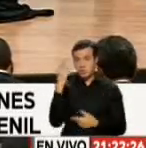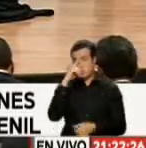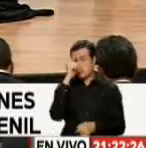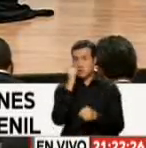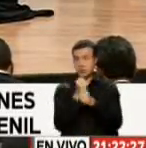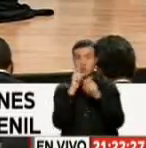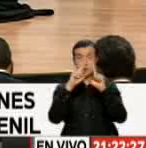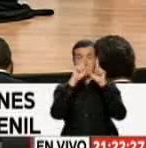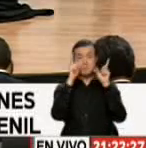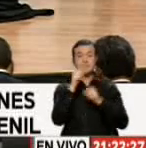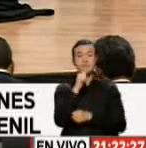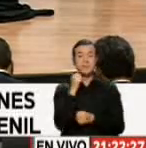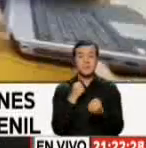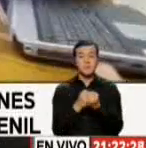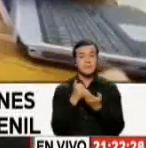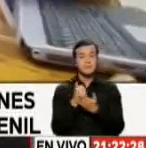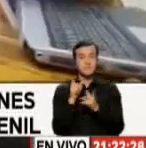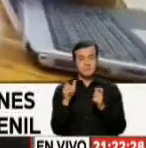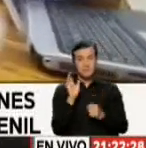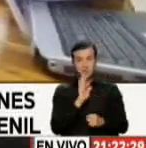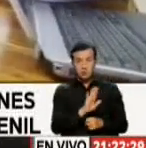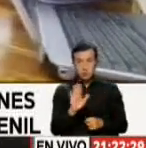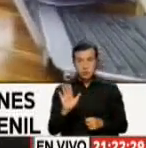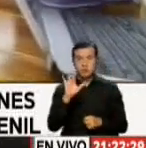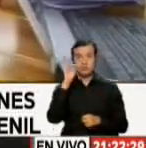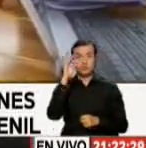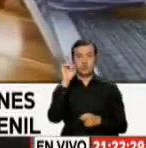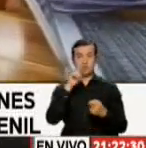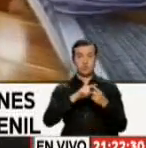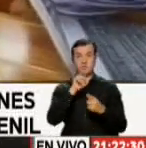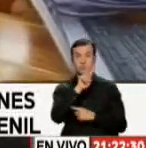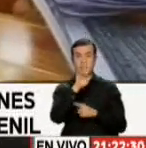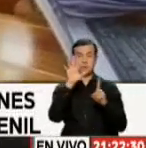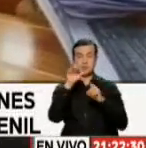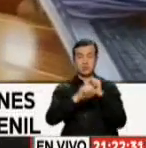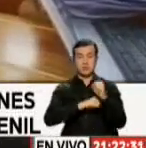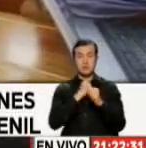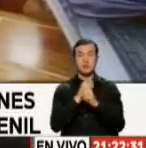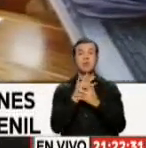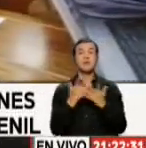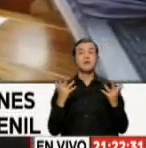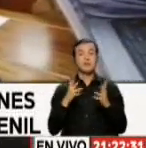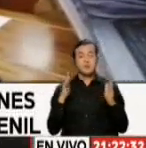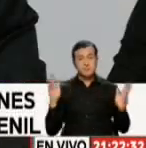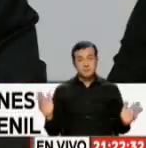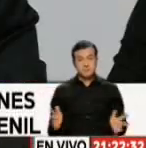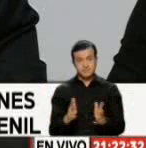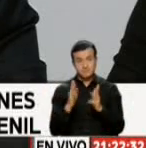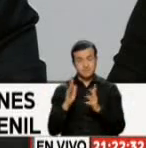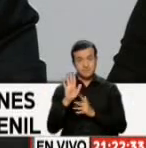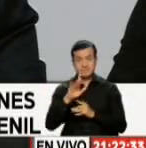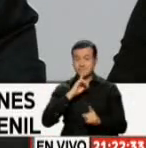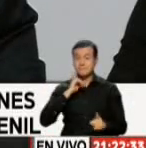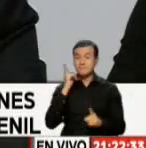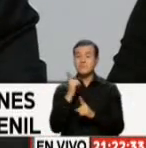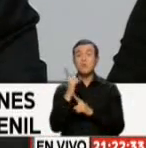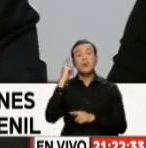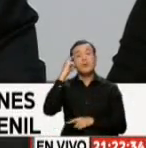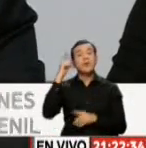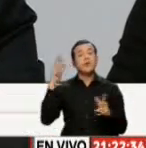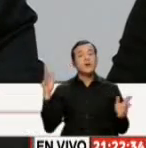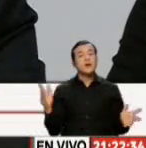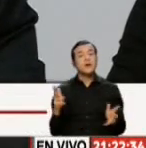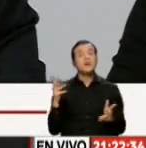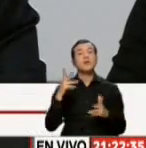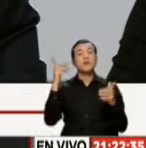empresas privadas brindarán oportunidades para quienes tengan de 18 a 26 años y obtendrán incentivos. El gobierno incentivará